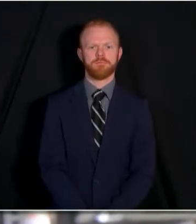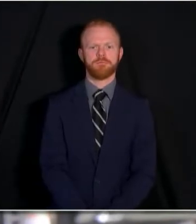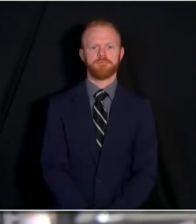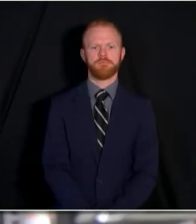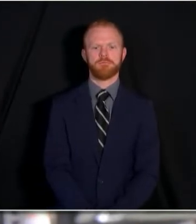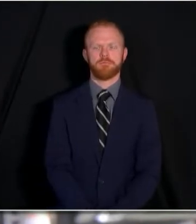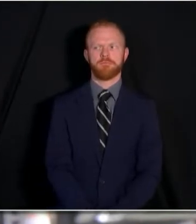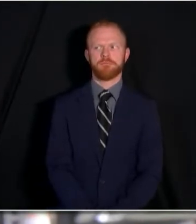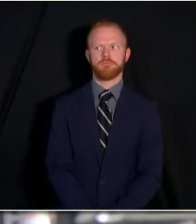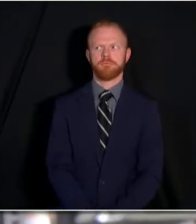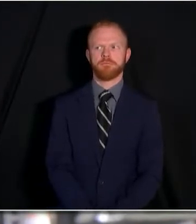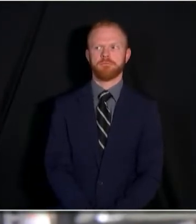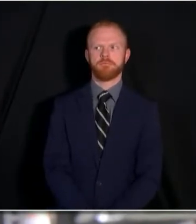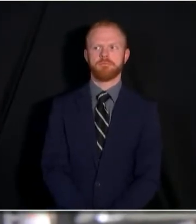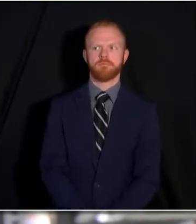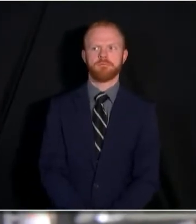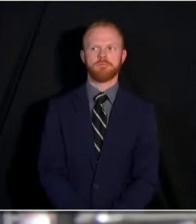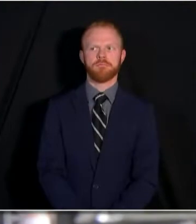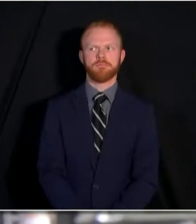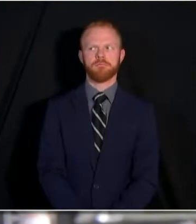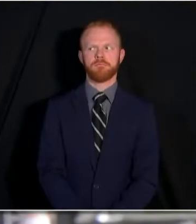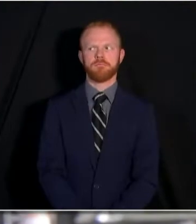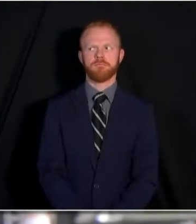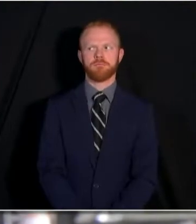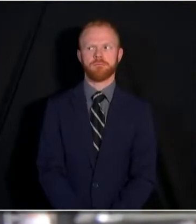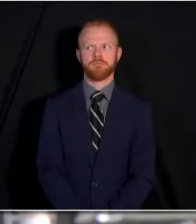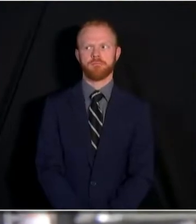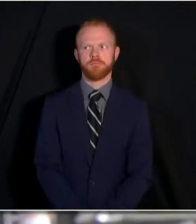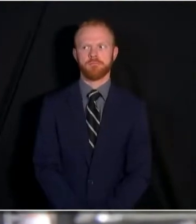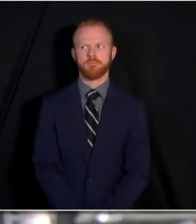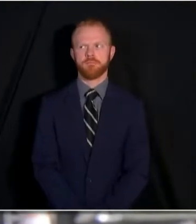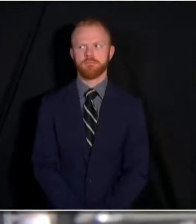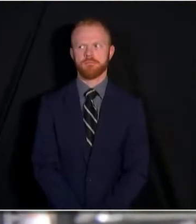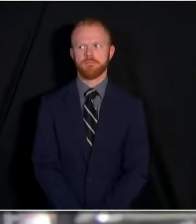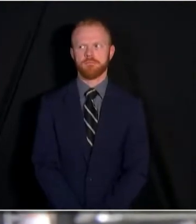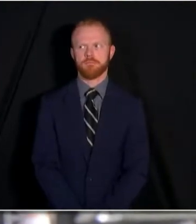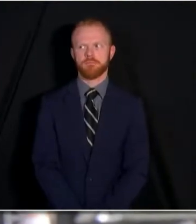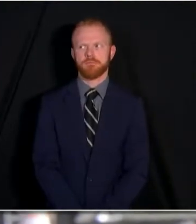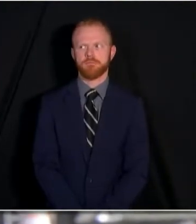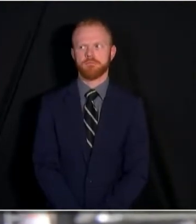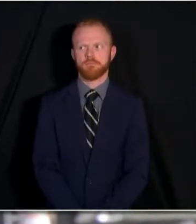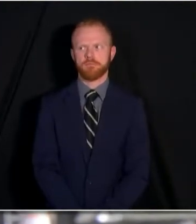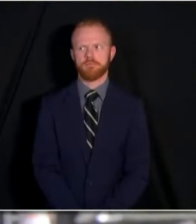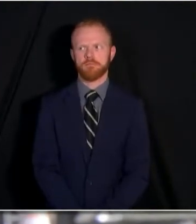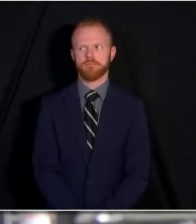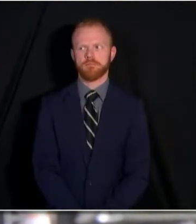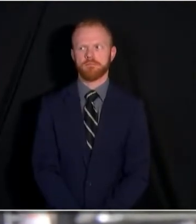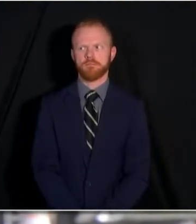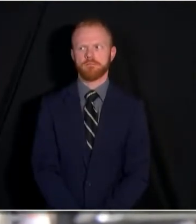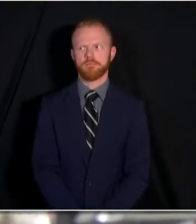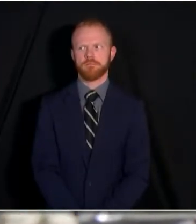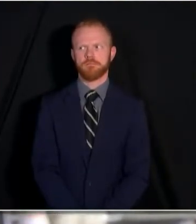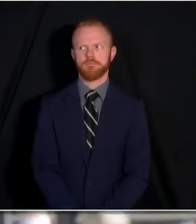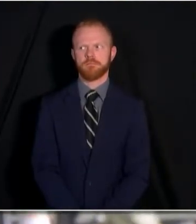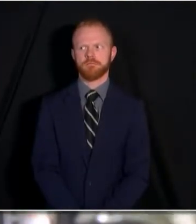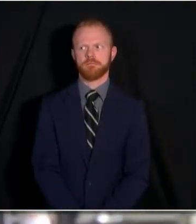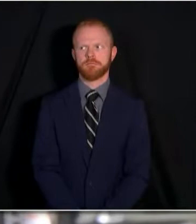sola. No están solos y aquí estamos para poder ayudar. Gracias y hay mucho más que hacer.